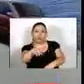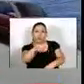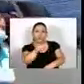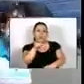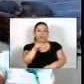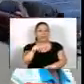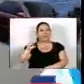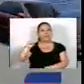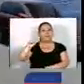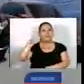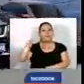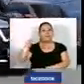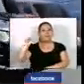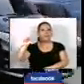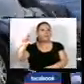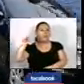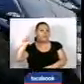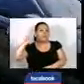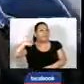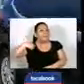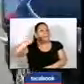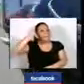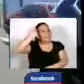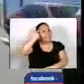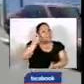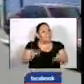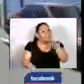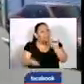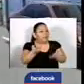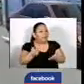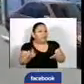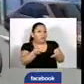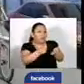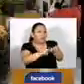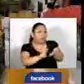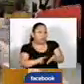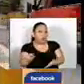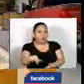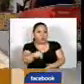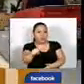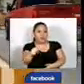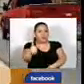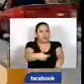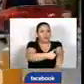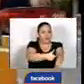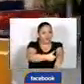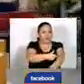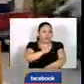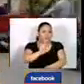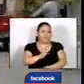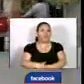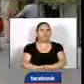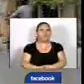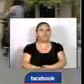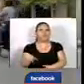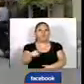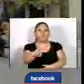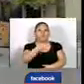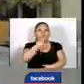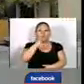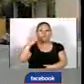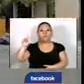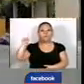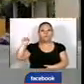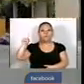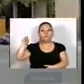en San Luis Talpa, por lo que asumen que podrían ser casos reportados por habitantes en los hospitales. Este es un reporte de Dani